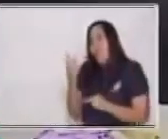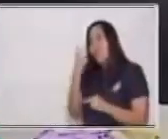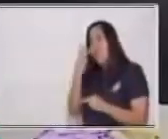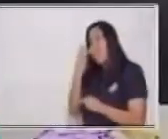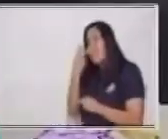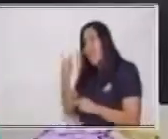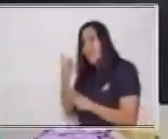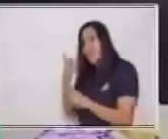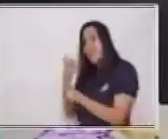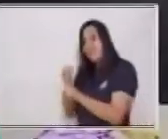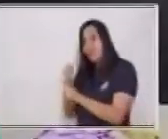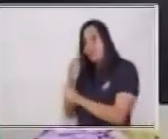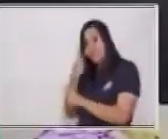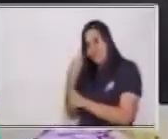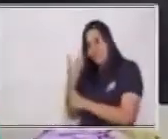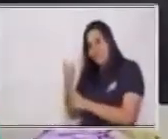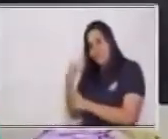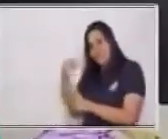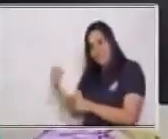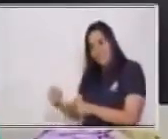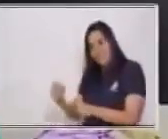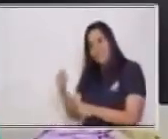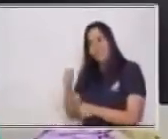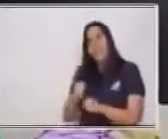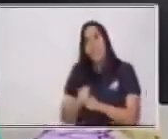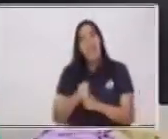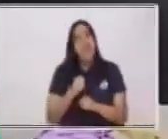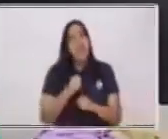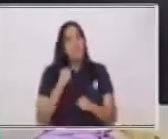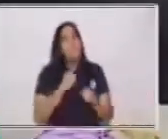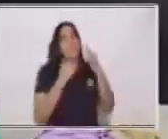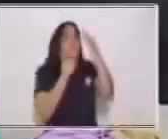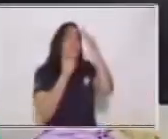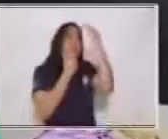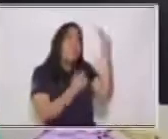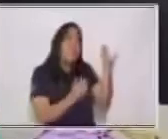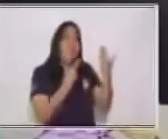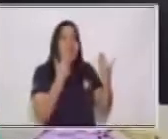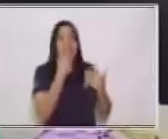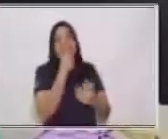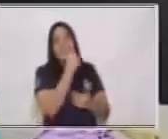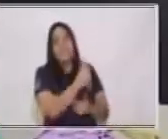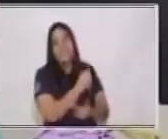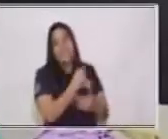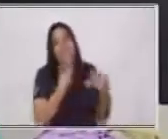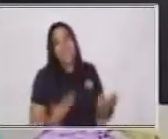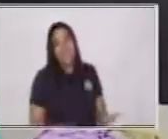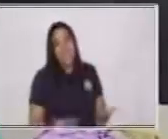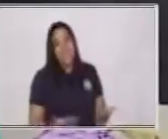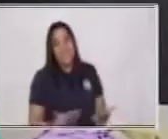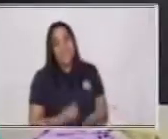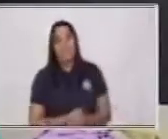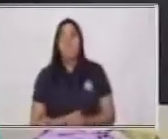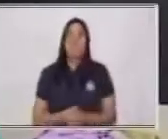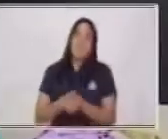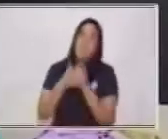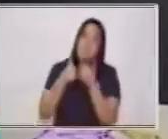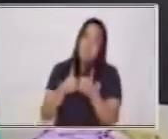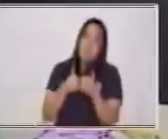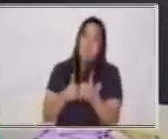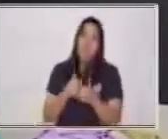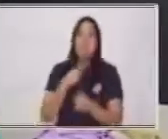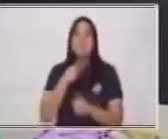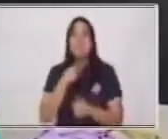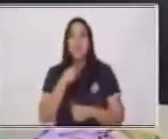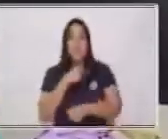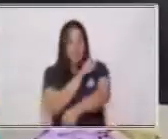acerques por acá. Gracias, espero que nos volvamos a ver pronto. Muy bien, ¿les gustó el cuento? Era un